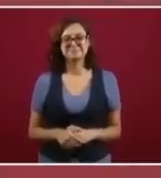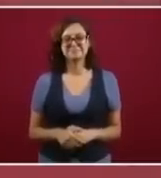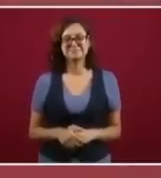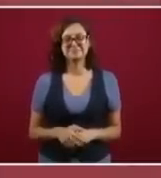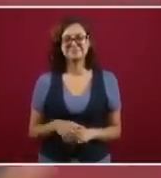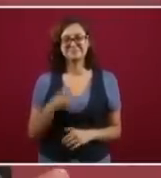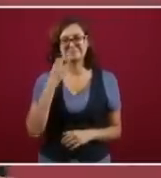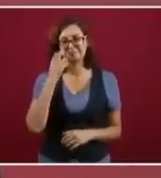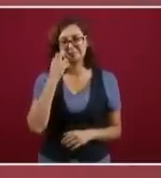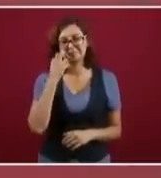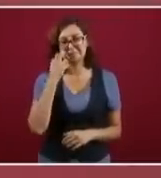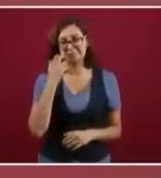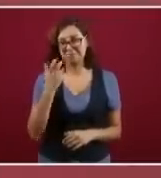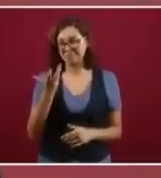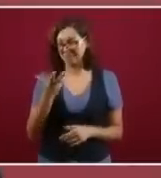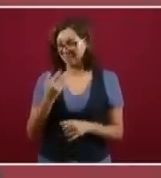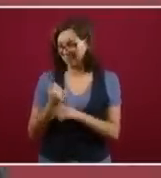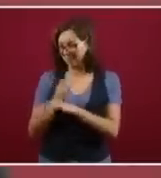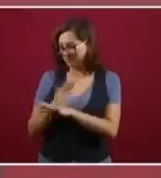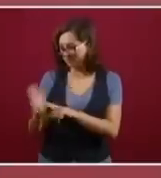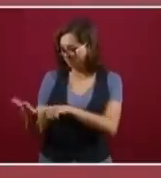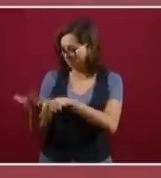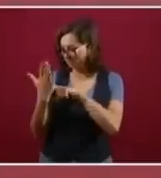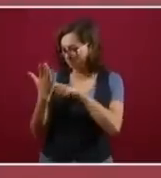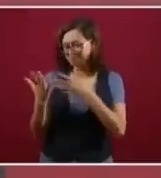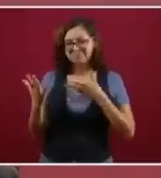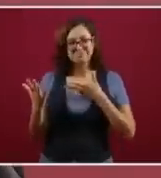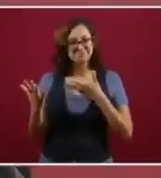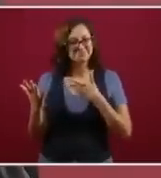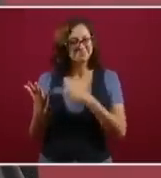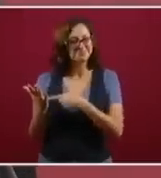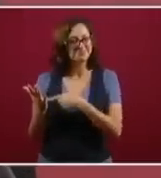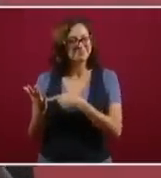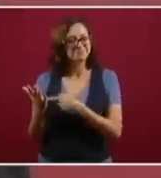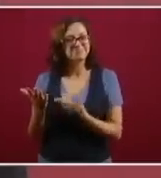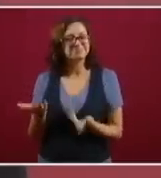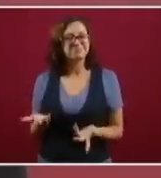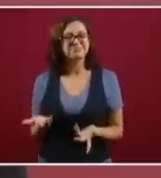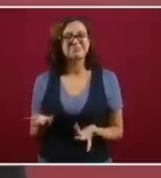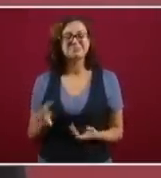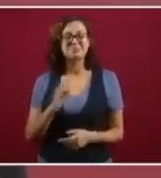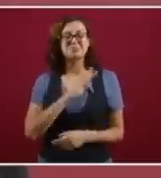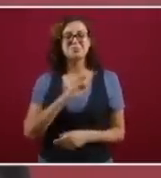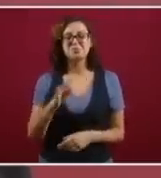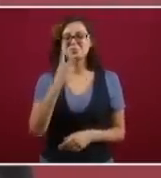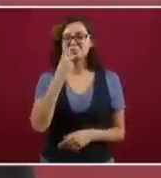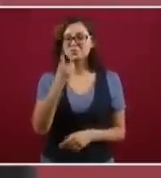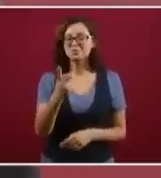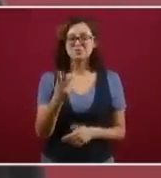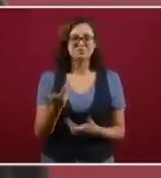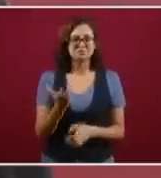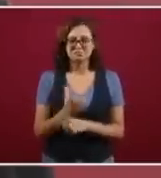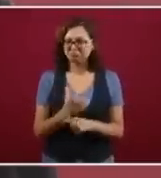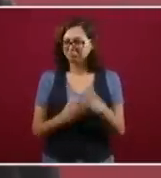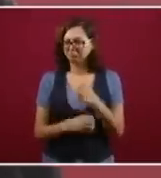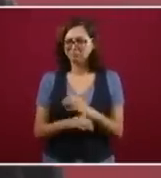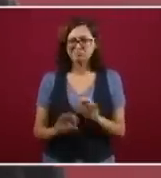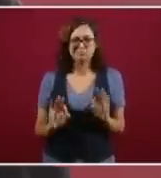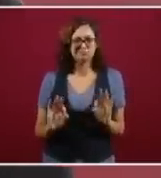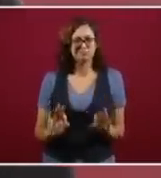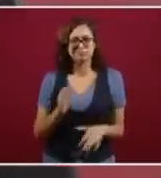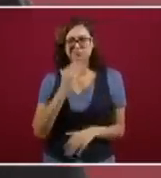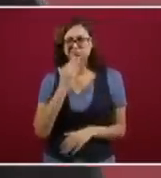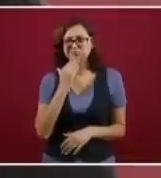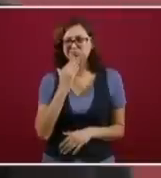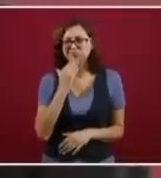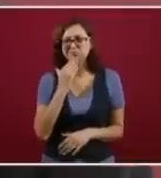Y tengo la información y les puedo decir que salieron muy bien las cosas.